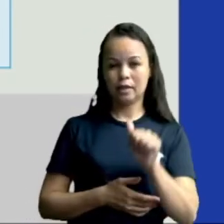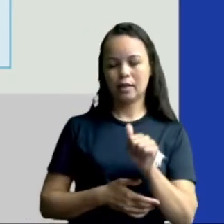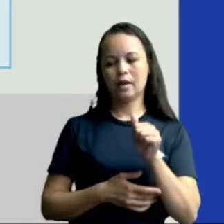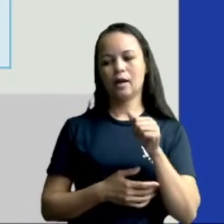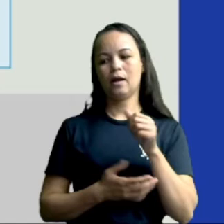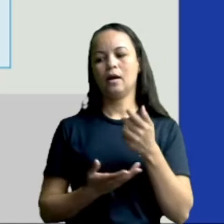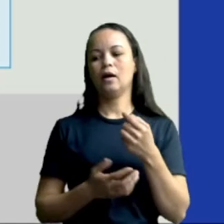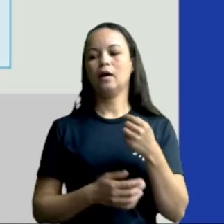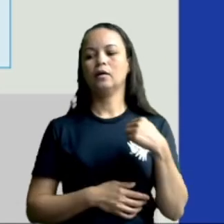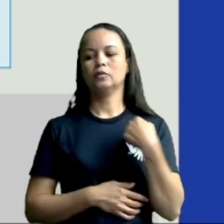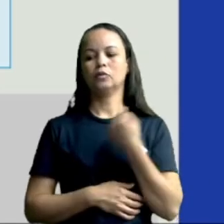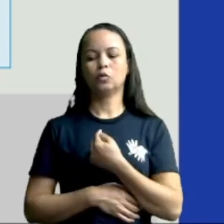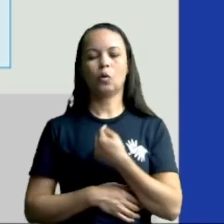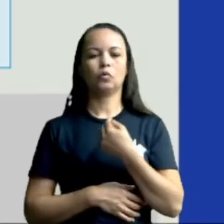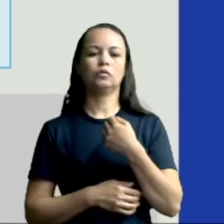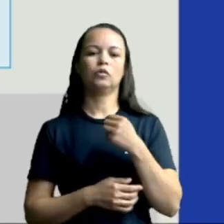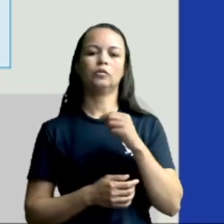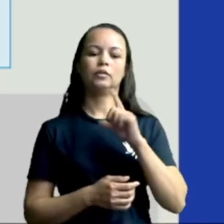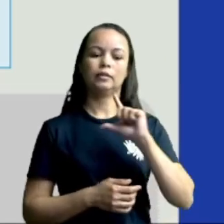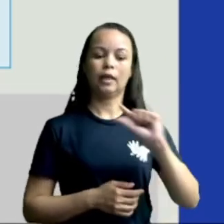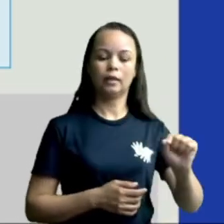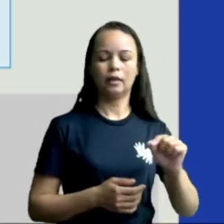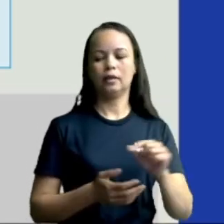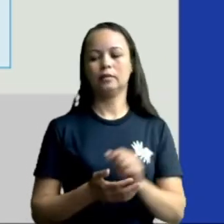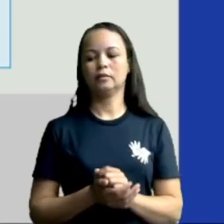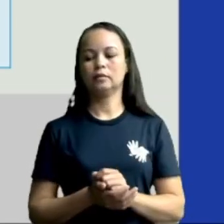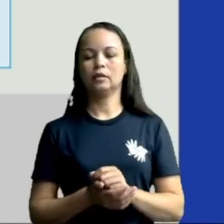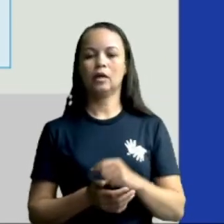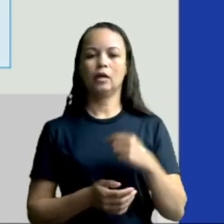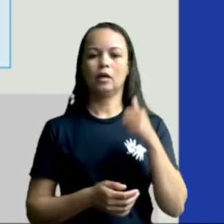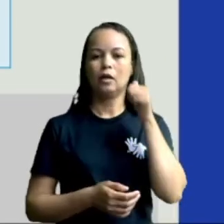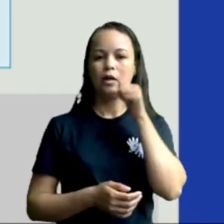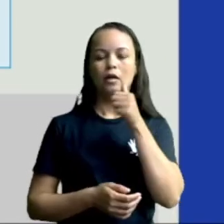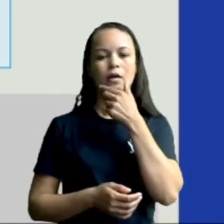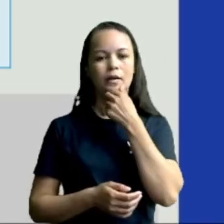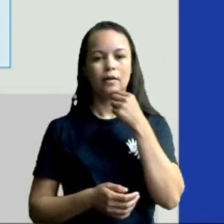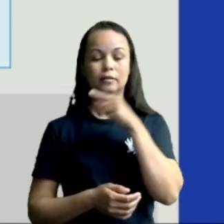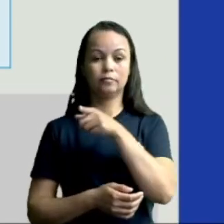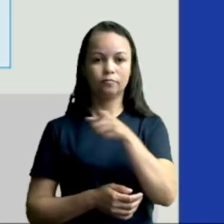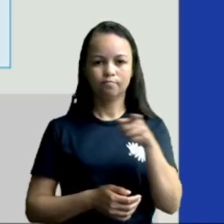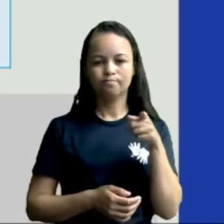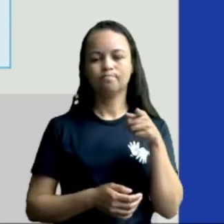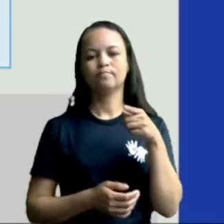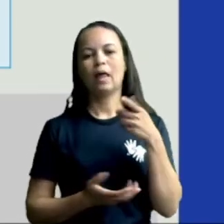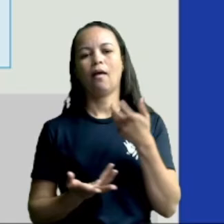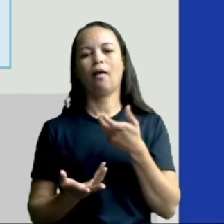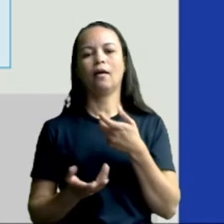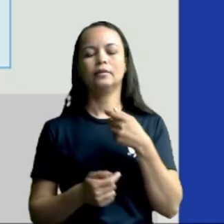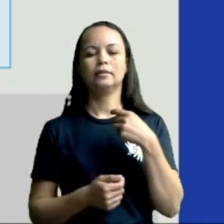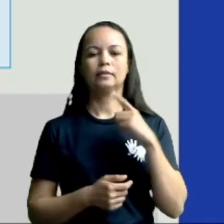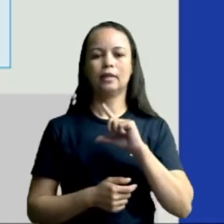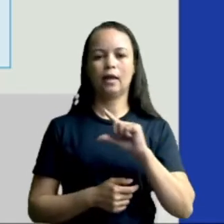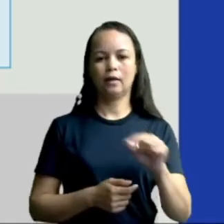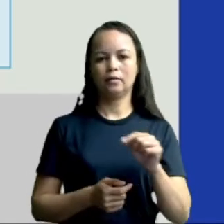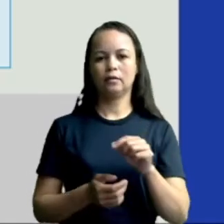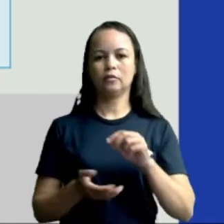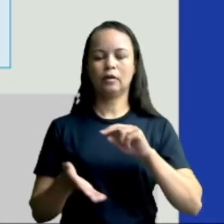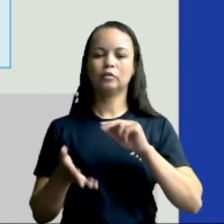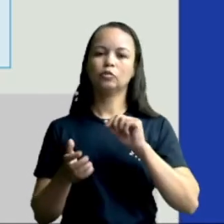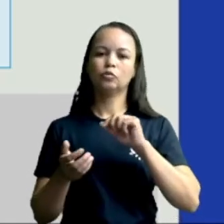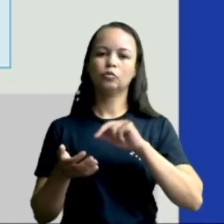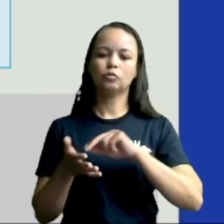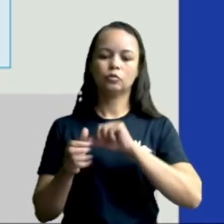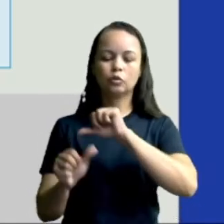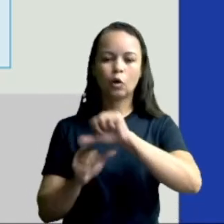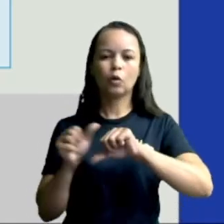saldría, nosotros saldríamos, vosotros tendrías. Então, a gente só vai substituir a